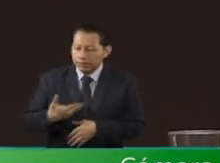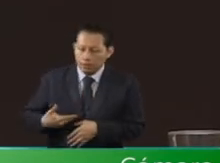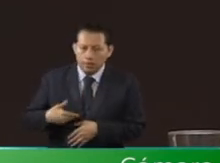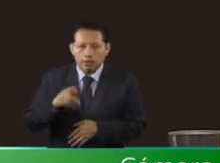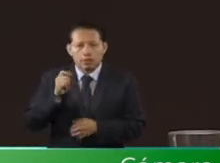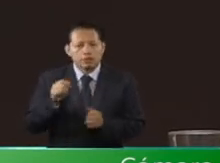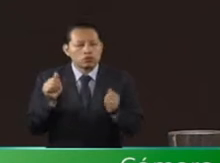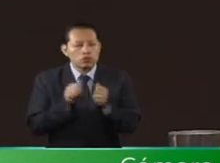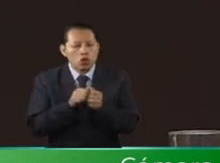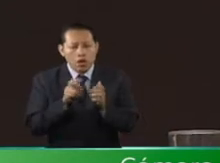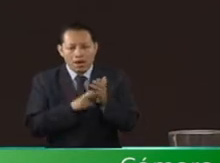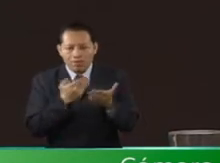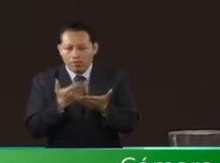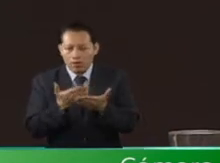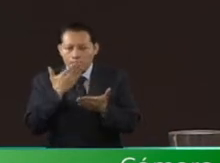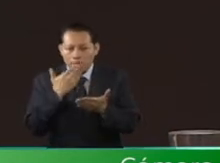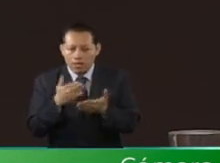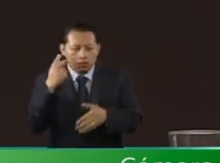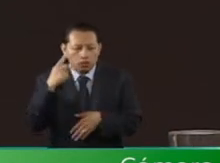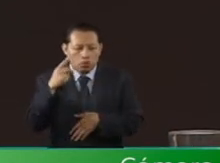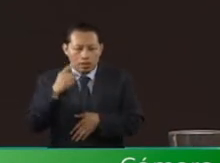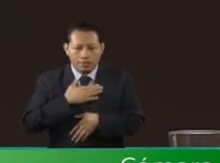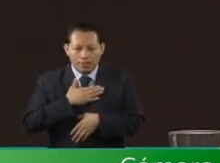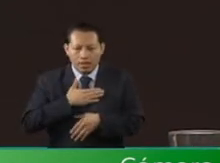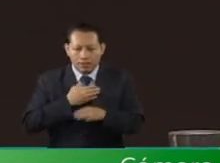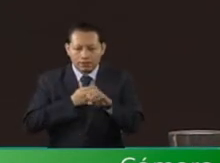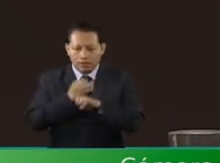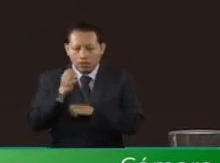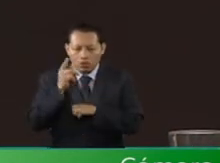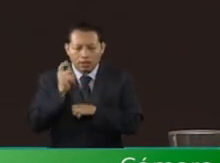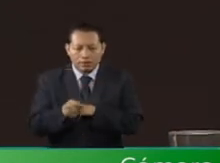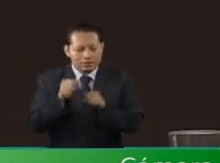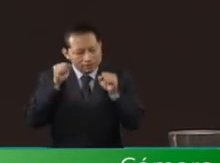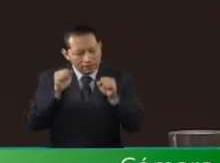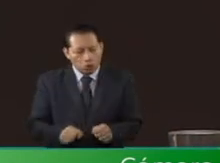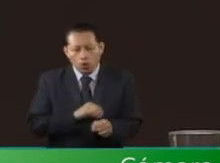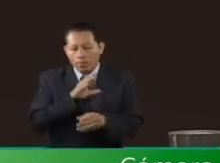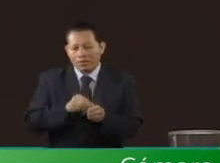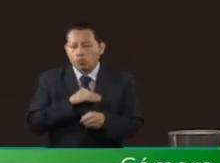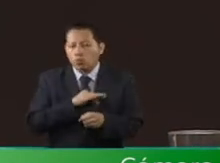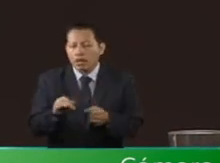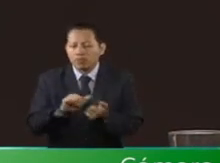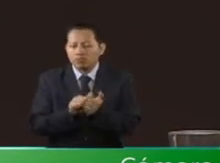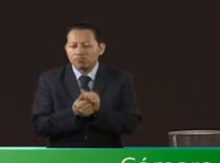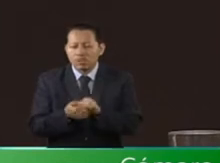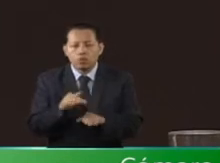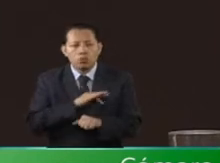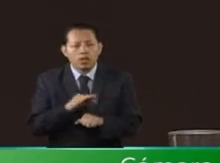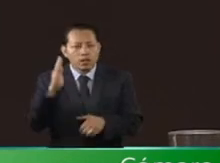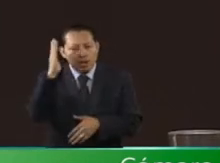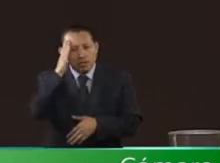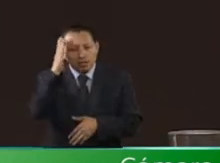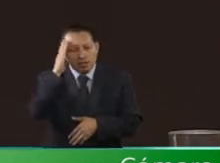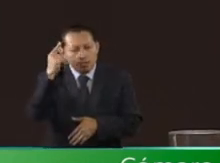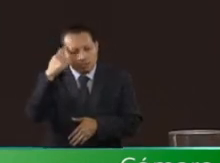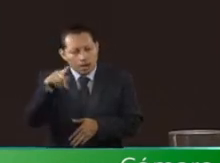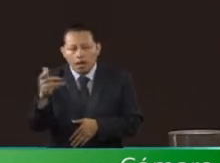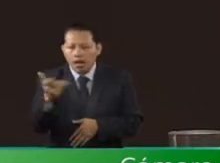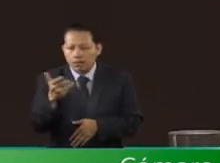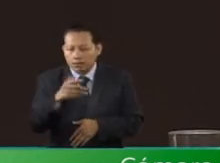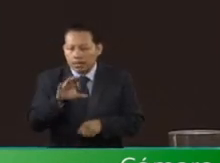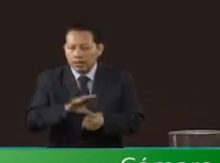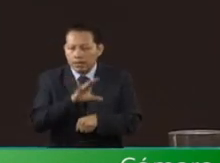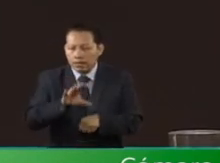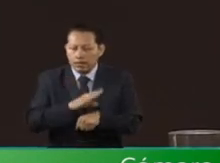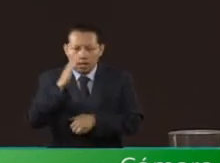reforma adecuada Durango mi querido estado sin duda alguna podría convertirse en el líder de generación de